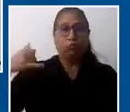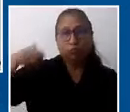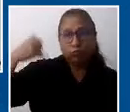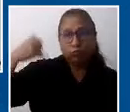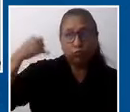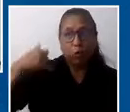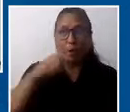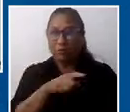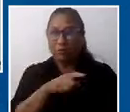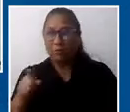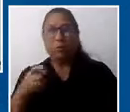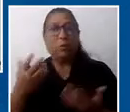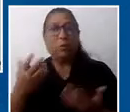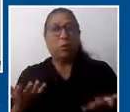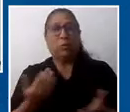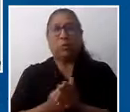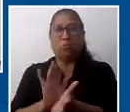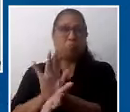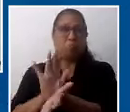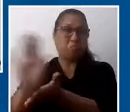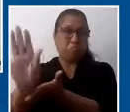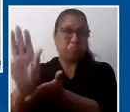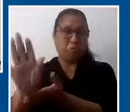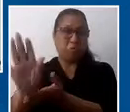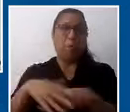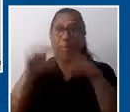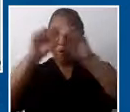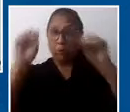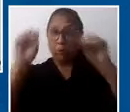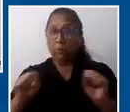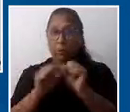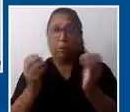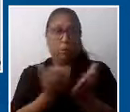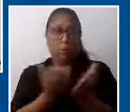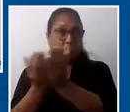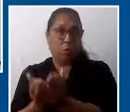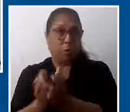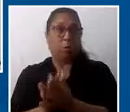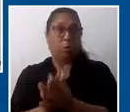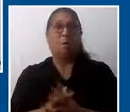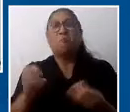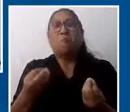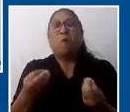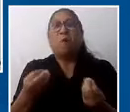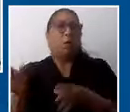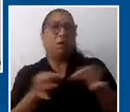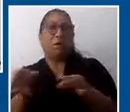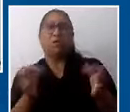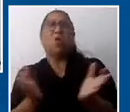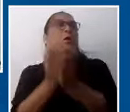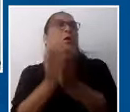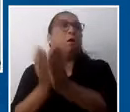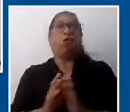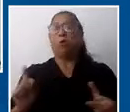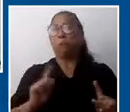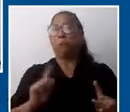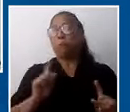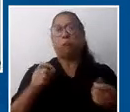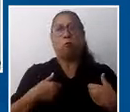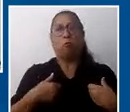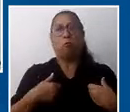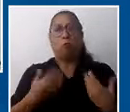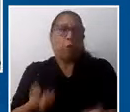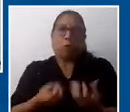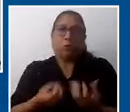son excluidos del sistema educativo bajo la referencia de que el colegio ya no está ofertando o